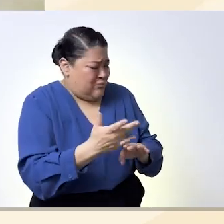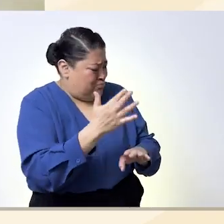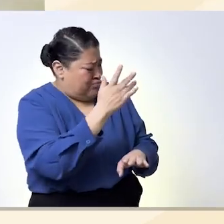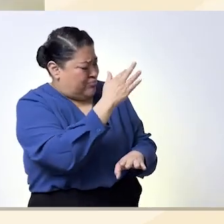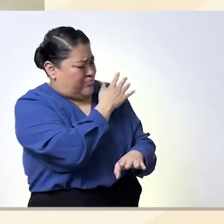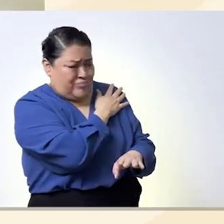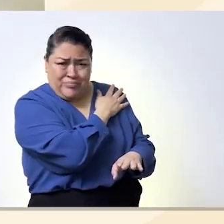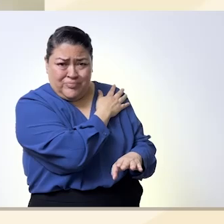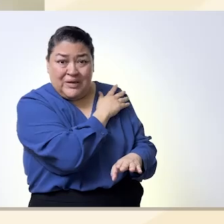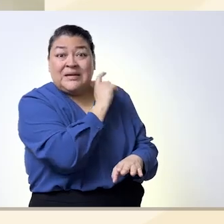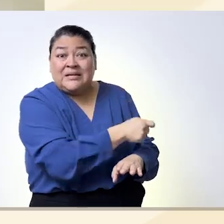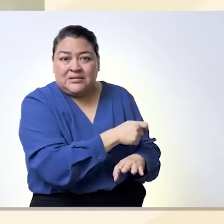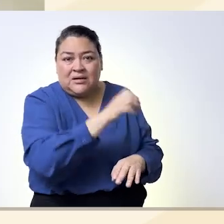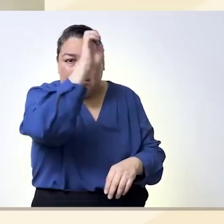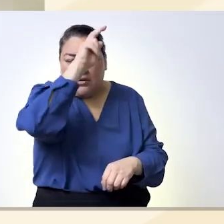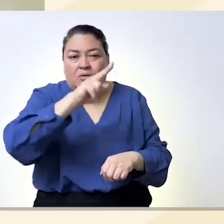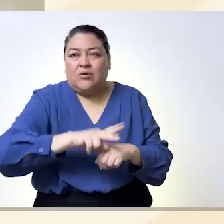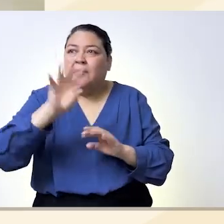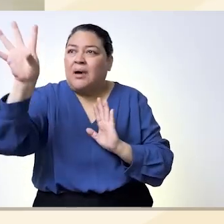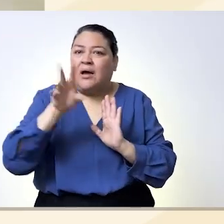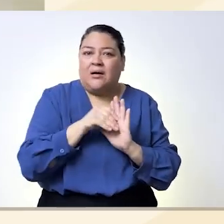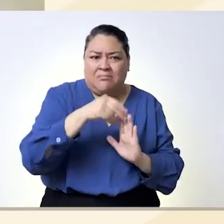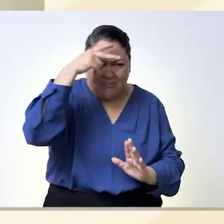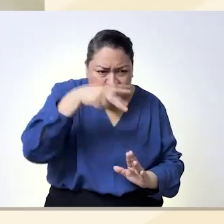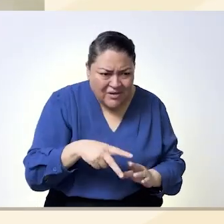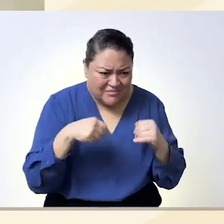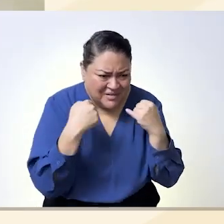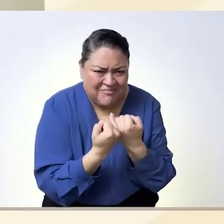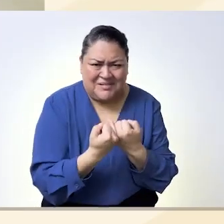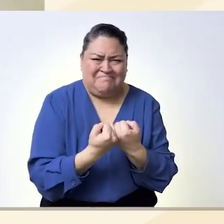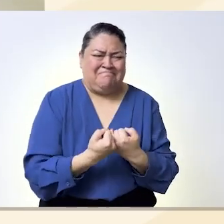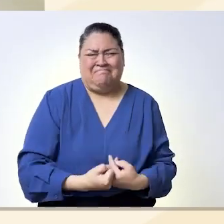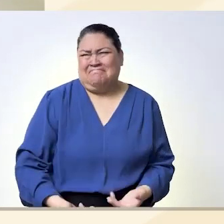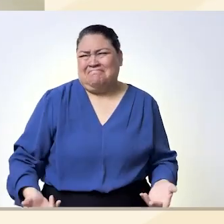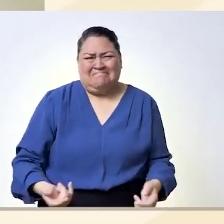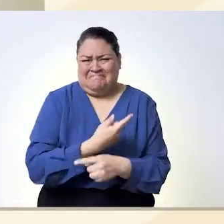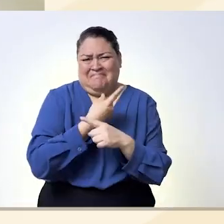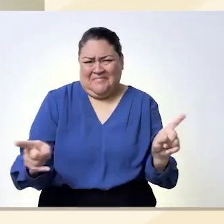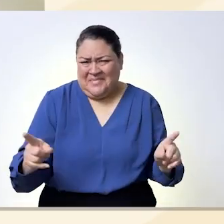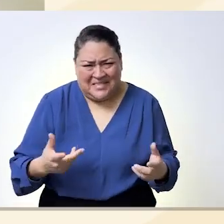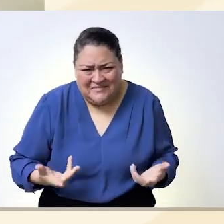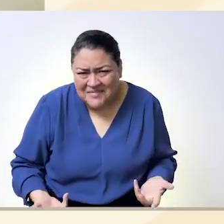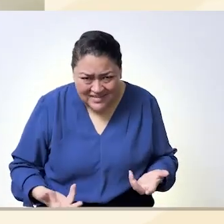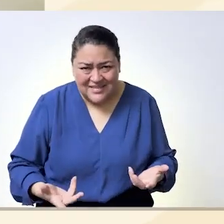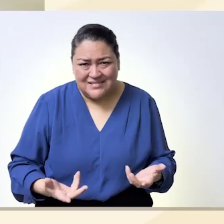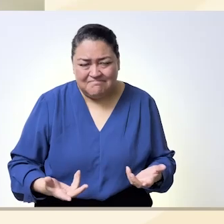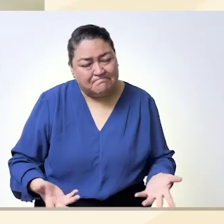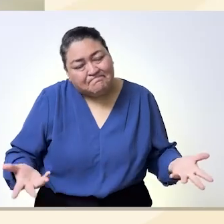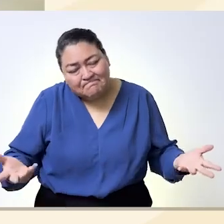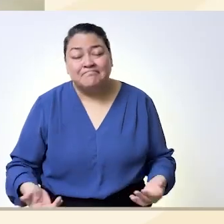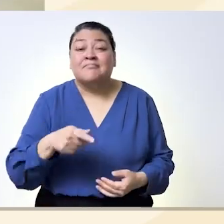que ni siquiera nos interpelan en nuestros territorios y que de entrada de ahí es muy colonial y problemático, ¿no? Pero creo que a lo largo